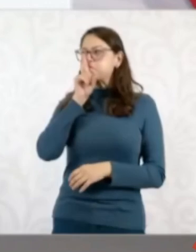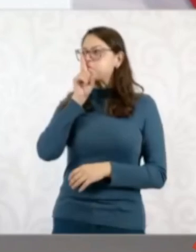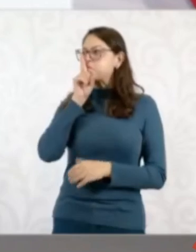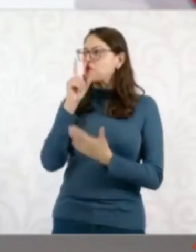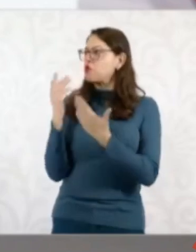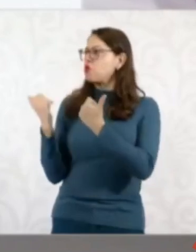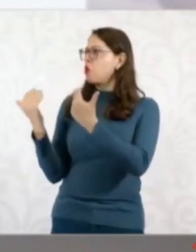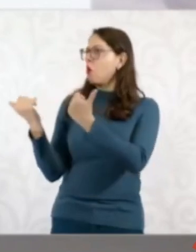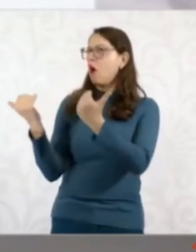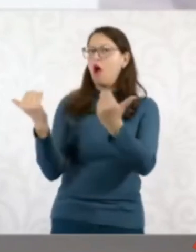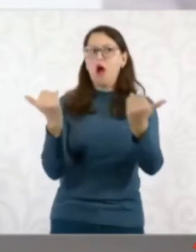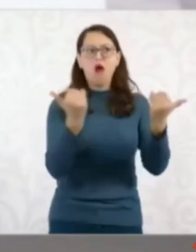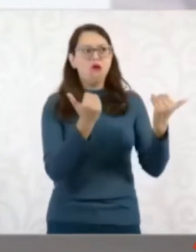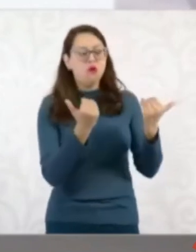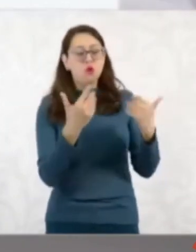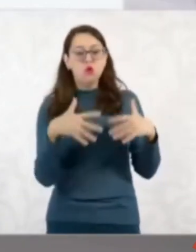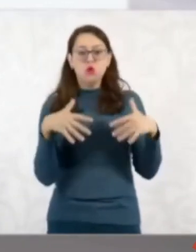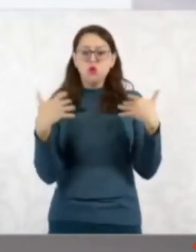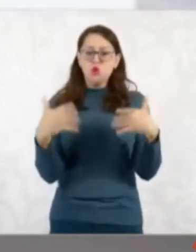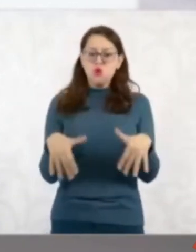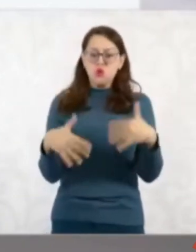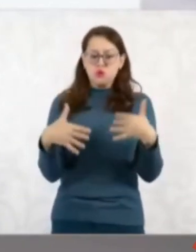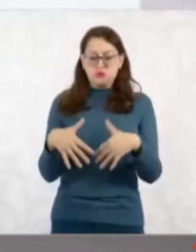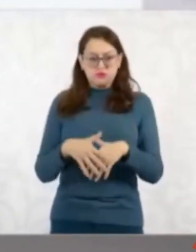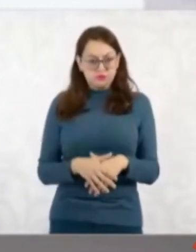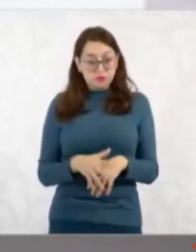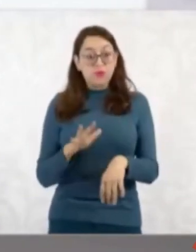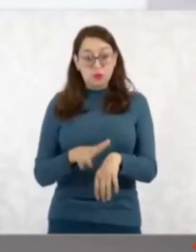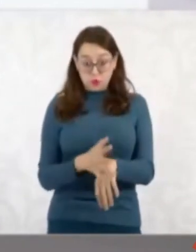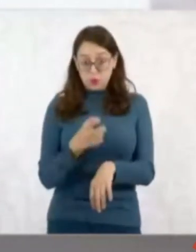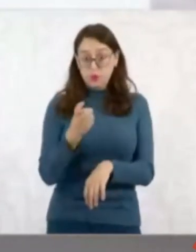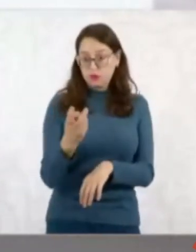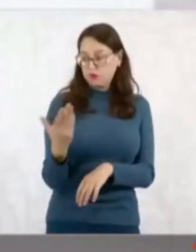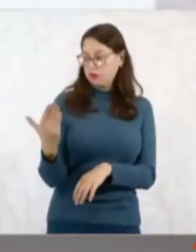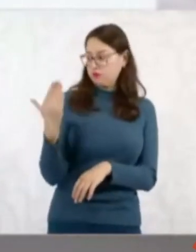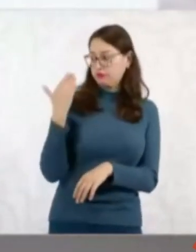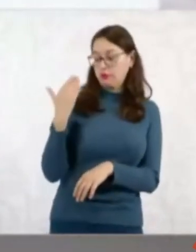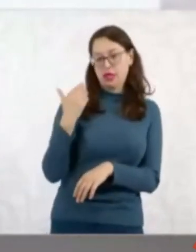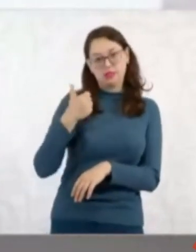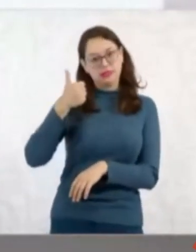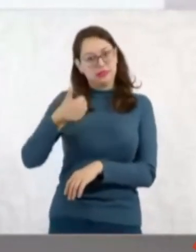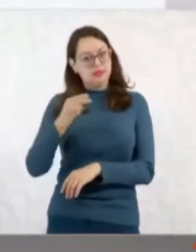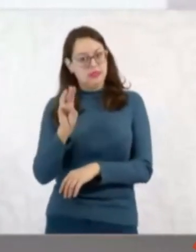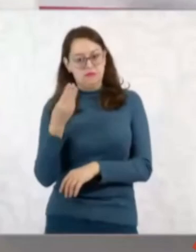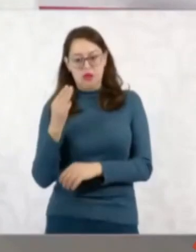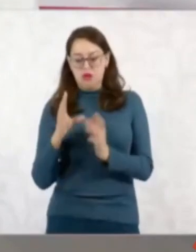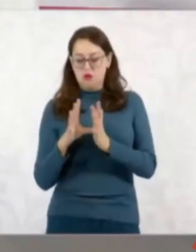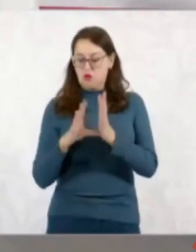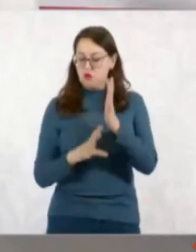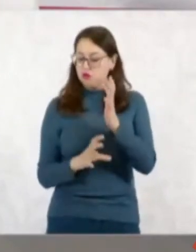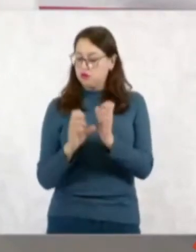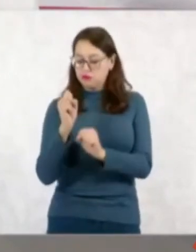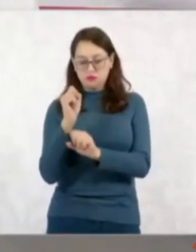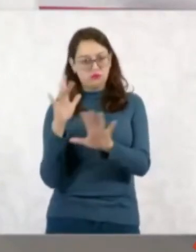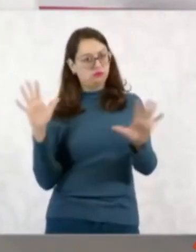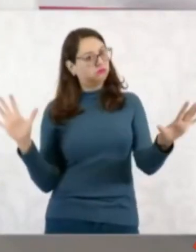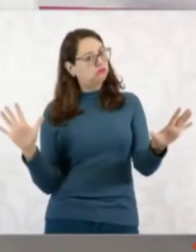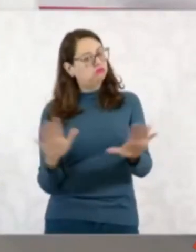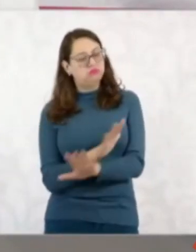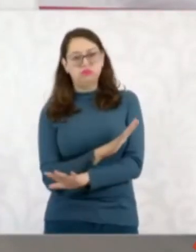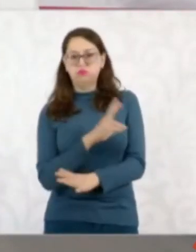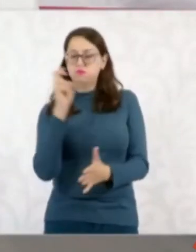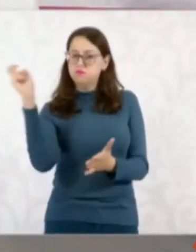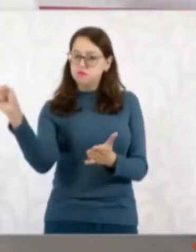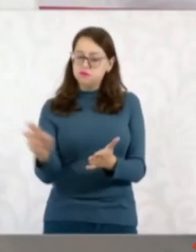Por ello, como bien señala la presidenta, el 6 de mayo se reformó la Constitución. Aquí